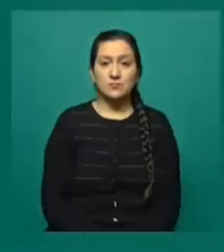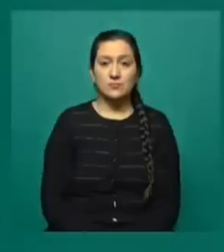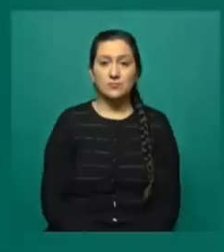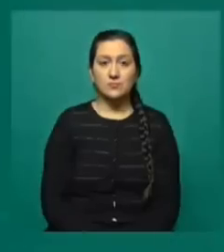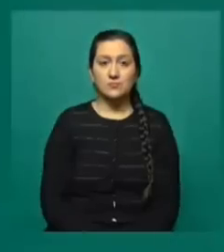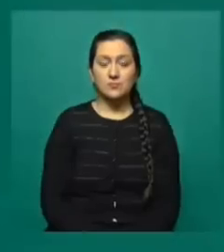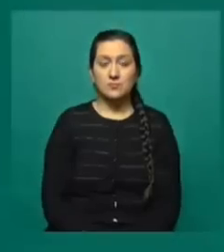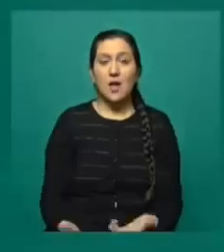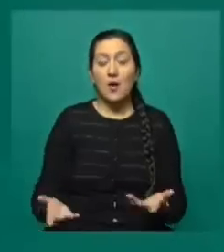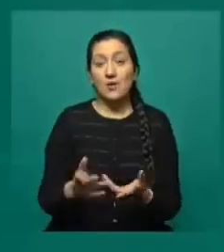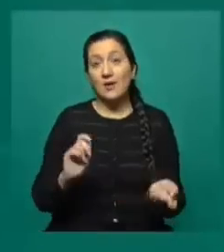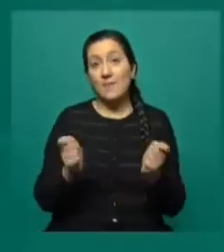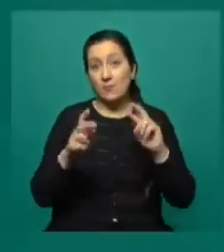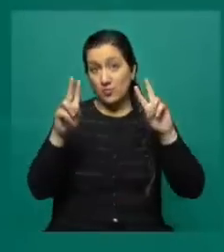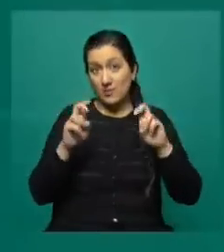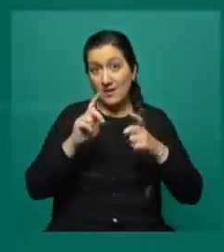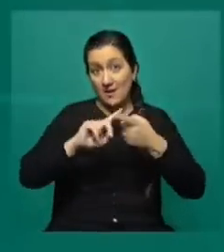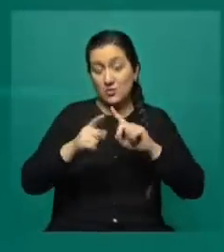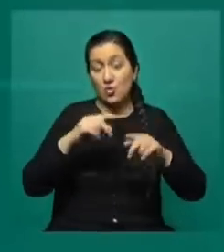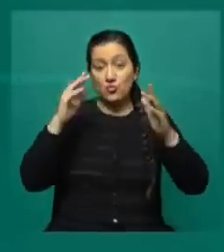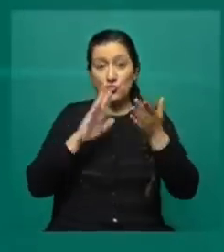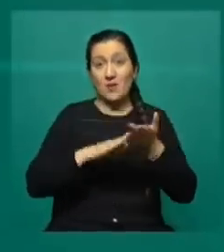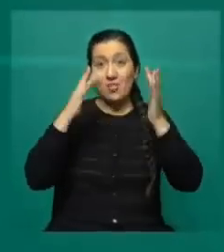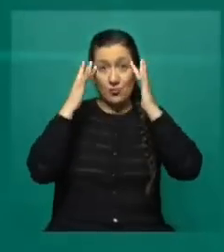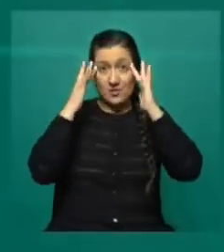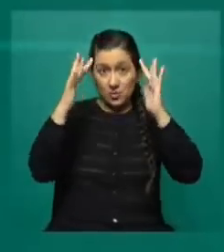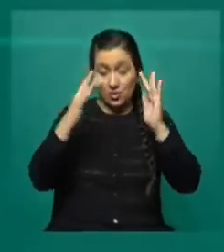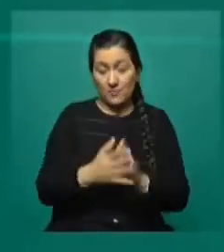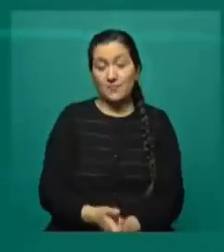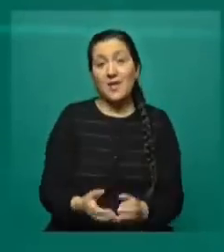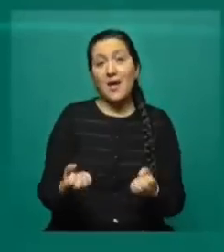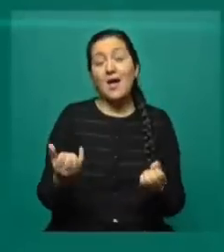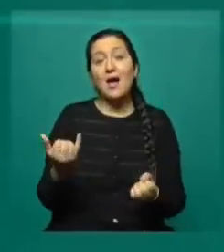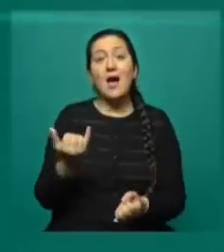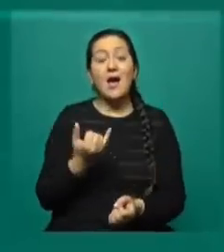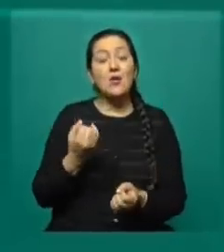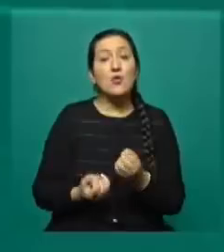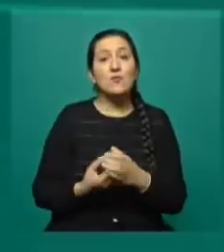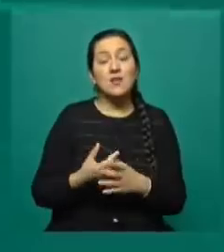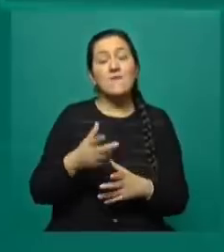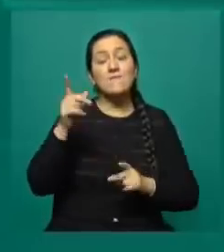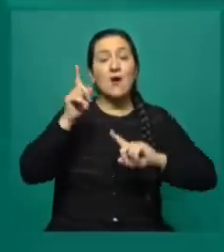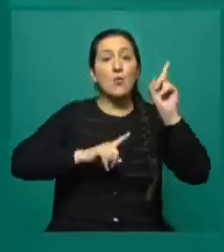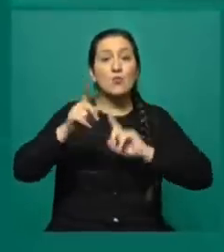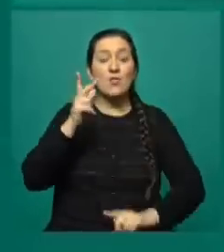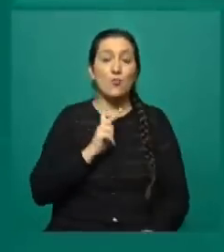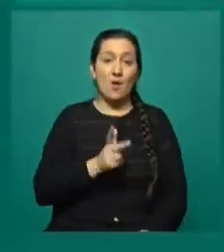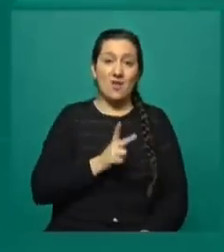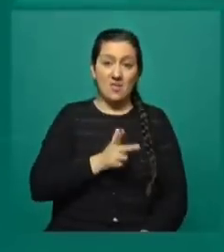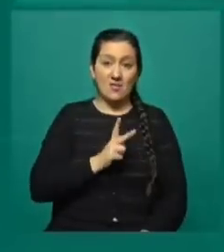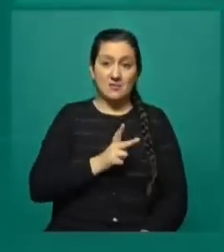y ahora vamos a temace que están vinculados a la educación porque hay novedades en la Facultad de humanidades Y ciencias